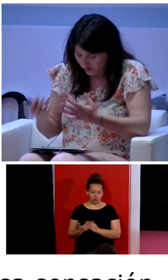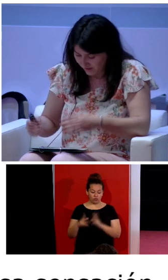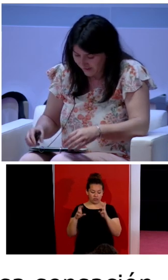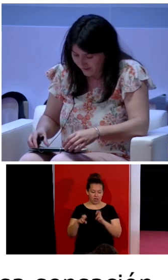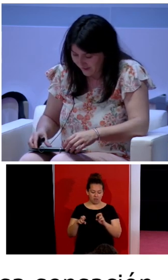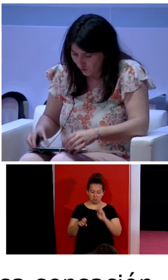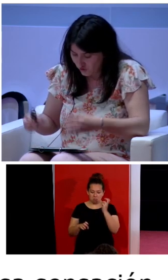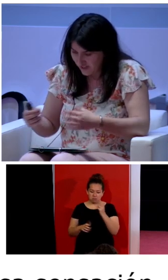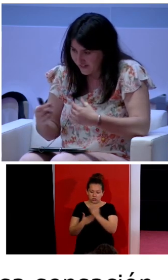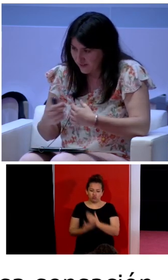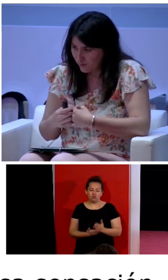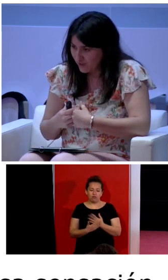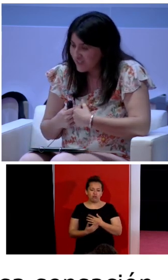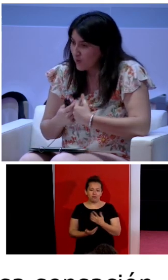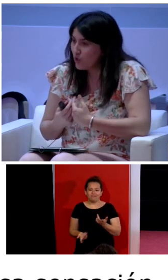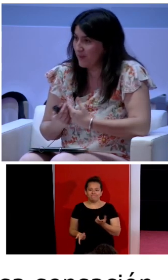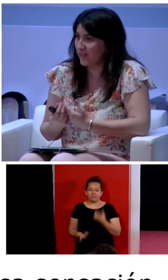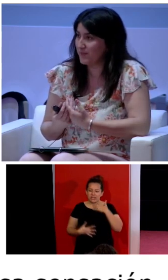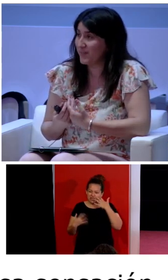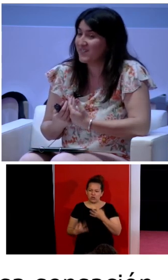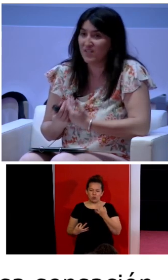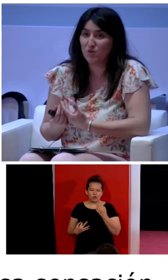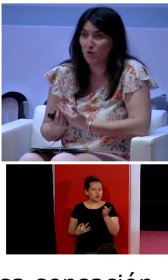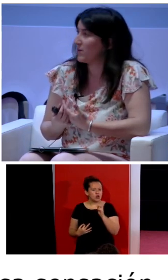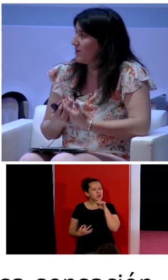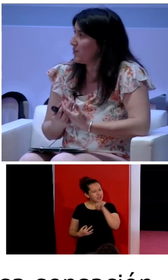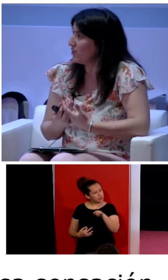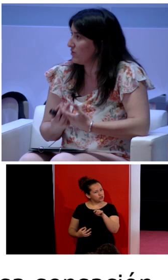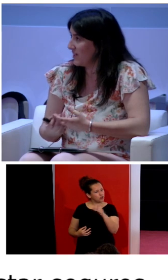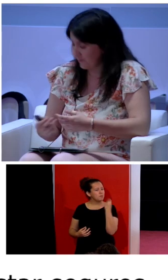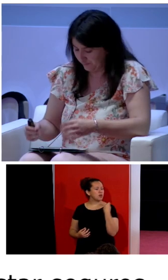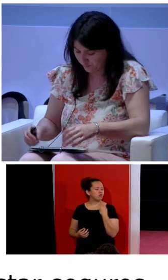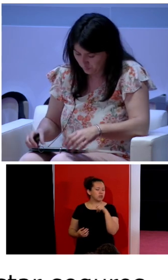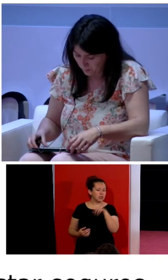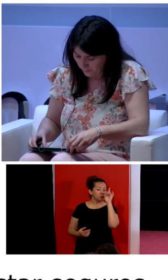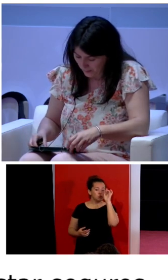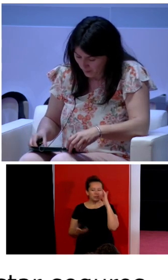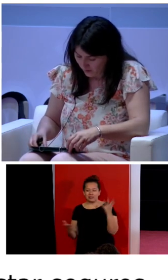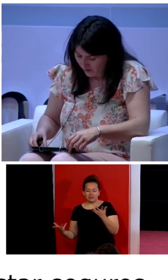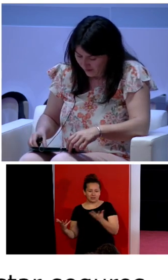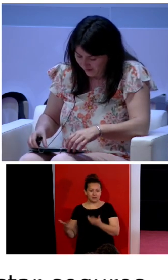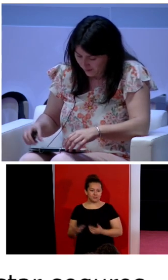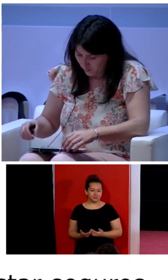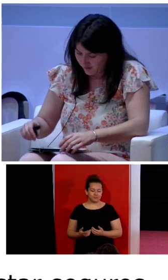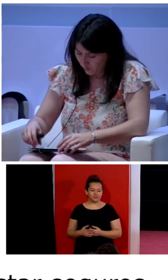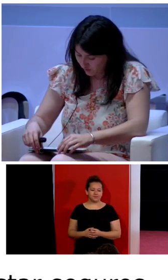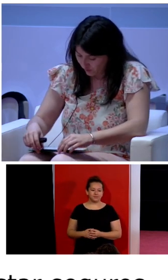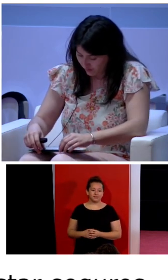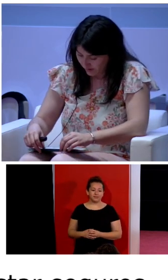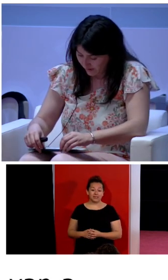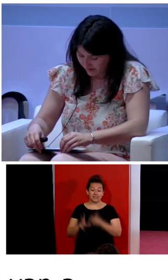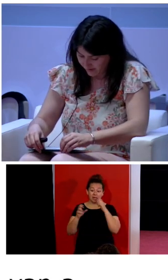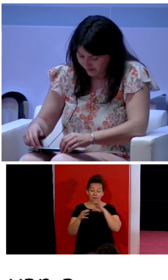temarios y no estar seguro de que vaya a ser eso por lo que me van a preguntar. En relación a esta